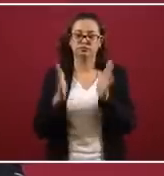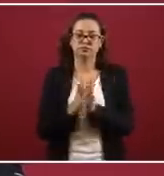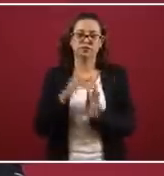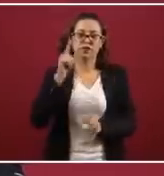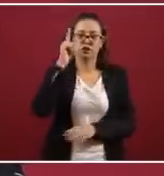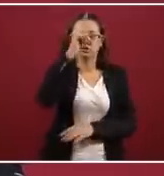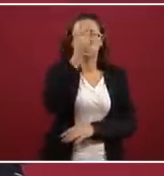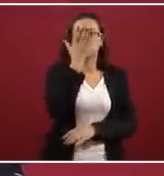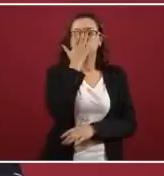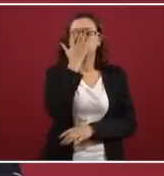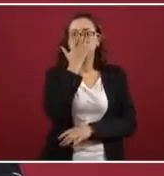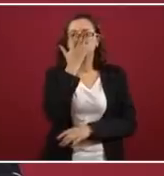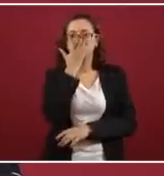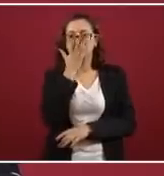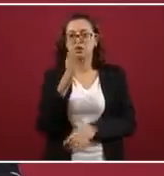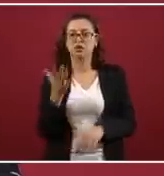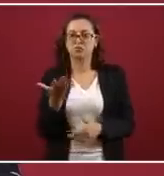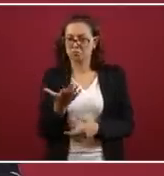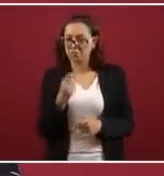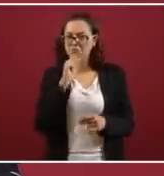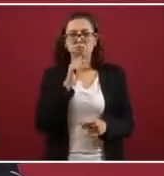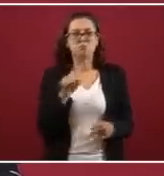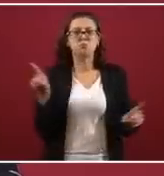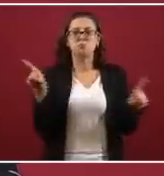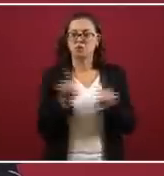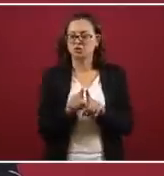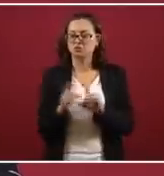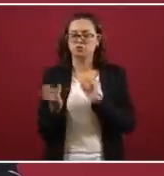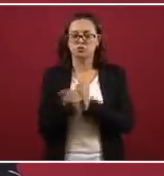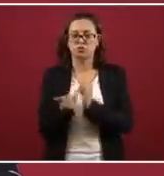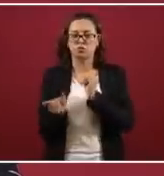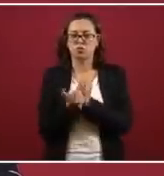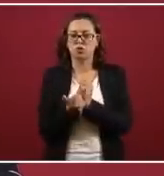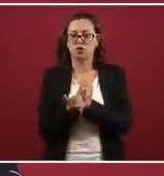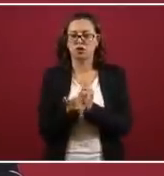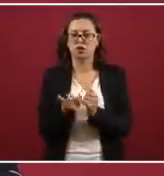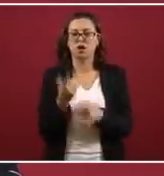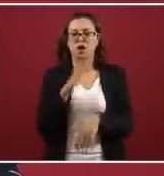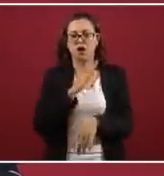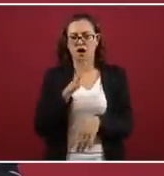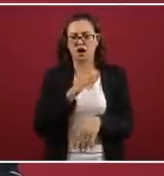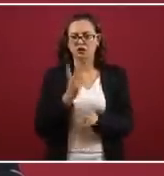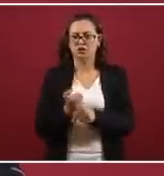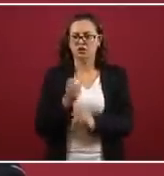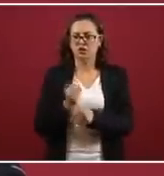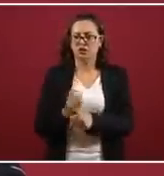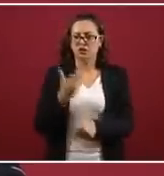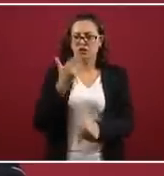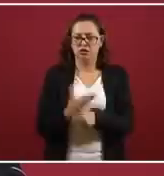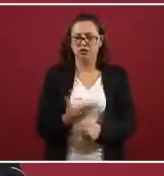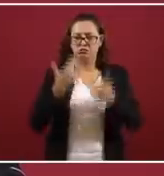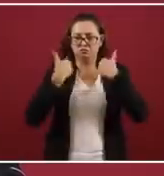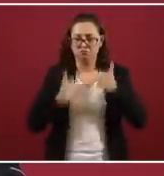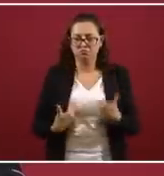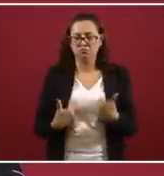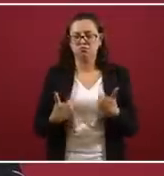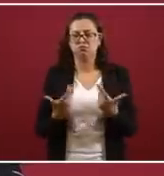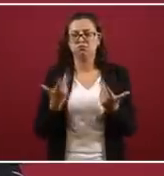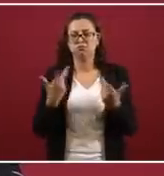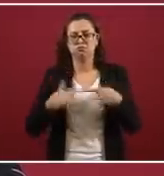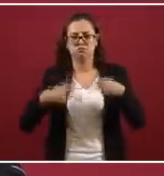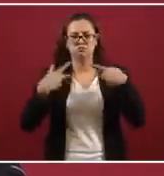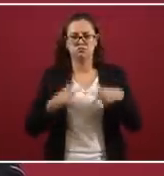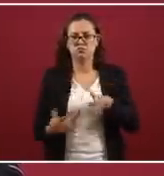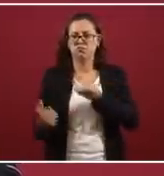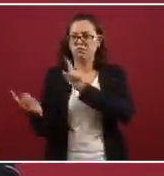Sonora tiene también la misma situación. Nuestros subsecretarios, un servidor, atendemos a los